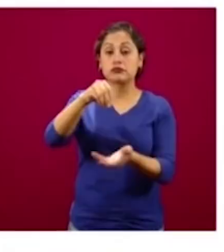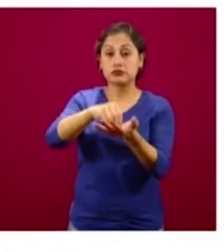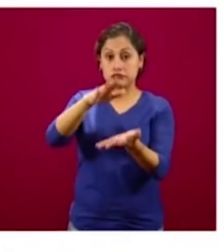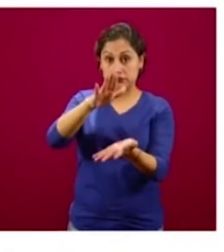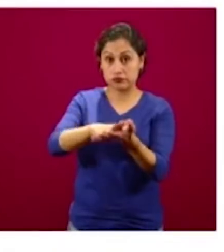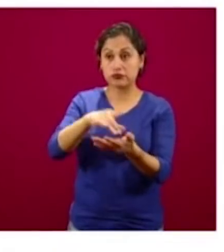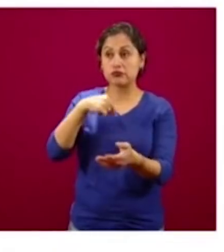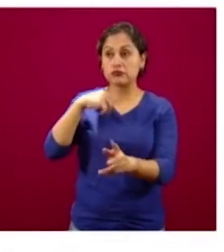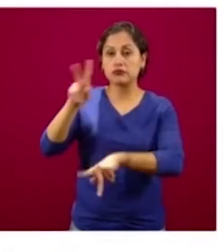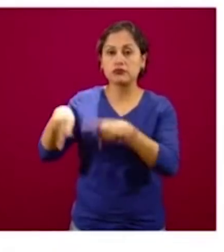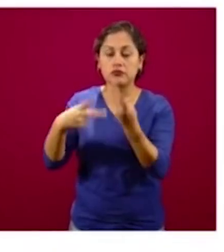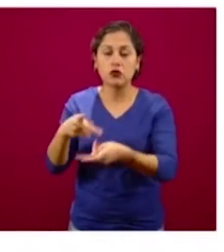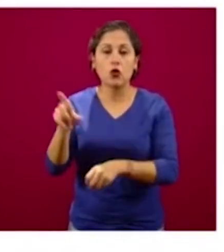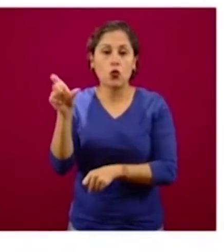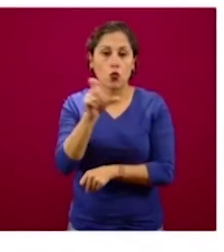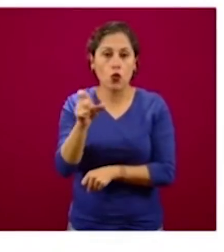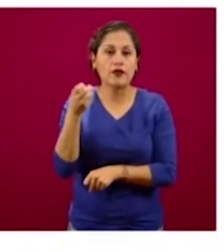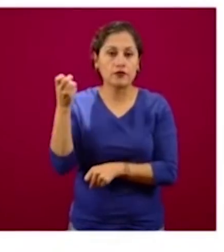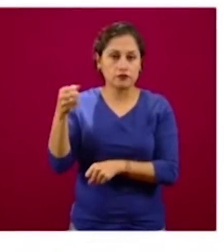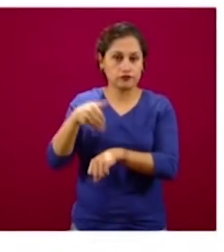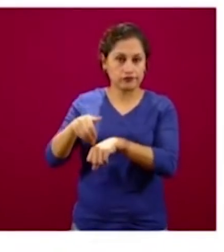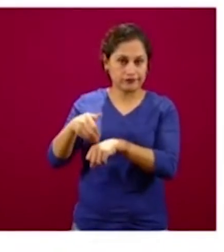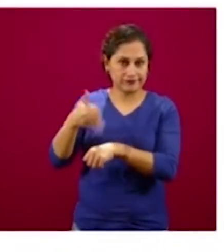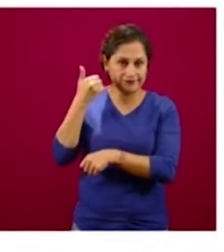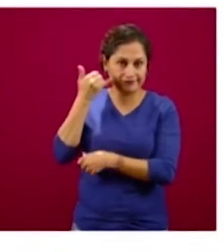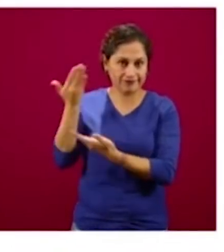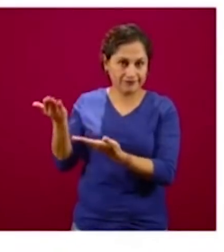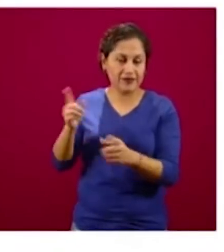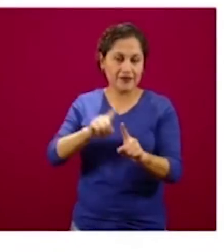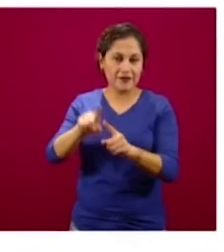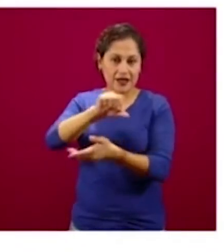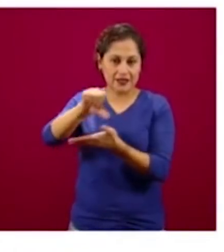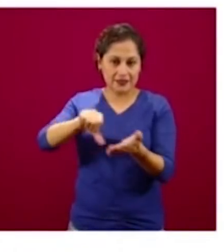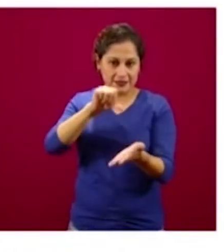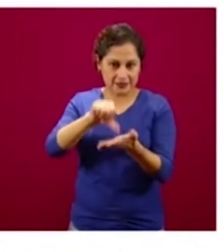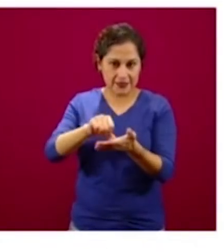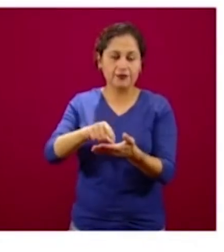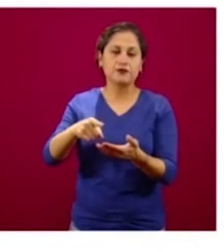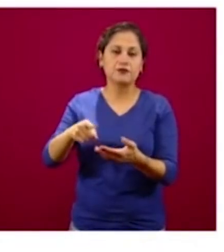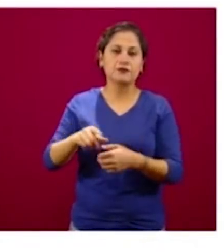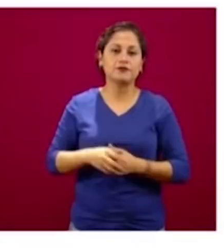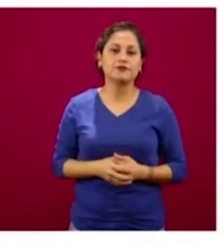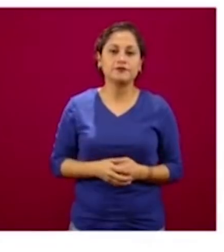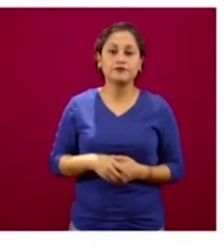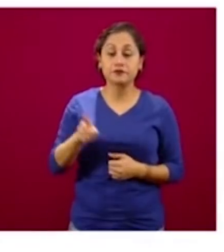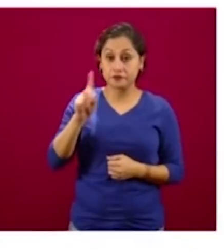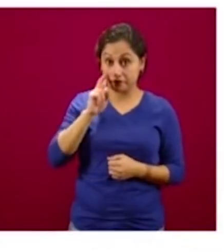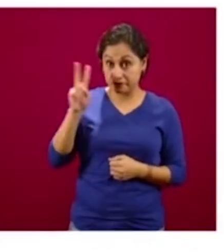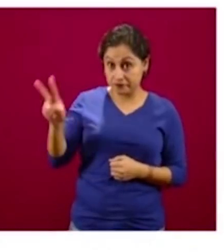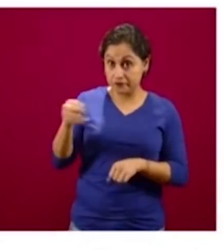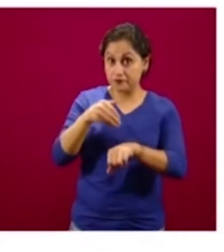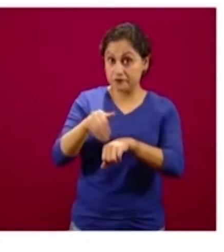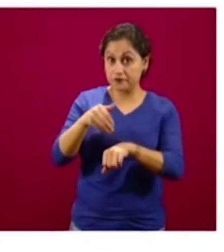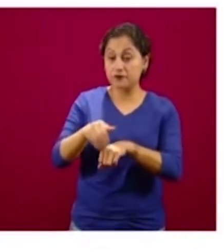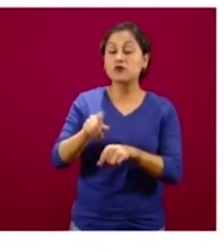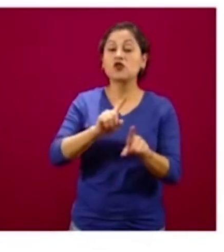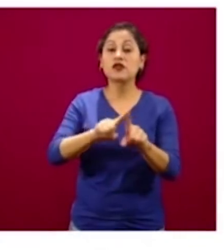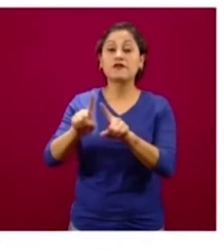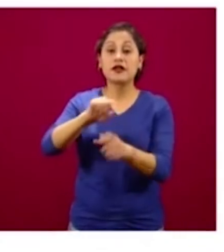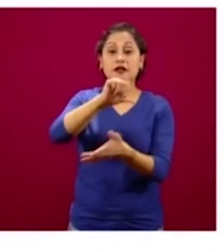de la Transfusión Sanguínea. Y pueden ver ustedes también en esta diapositiva teléfonos de bancos de